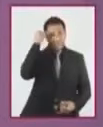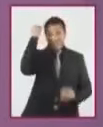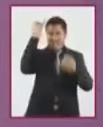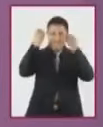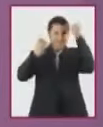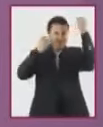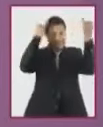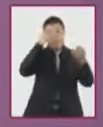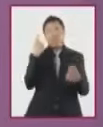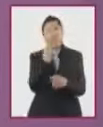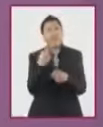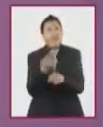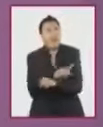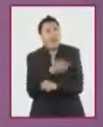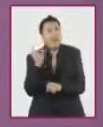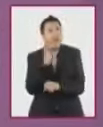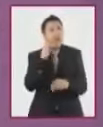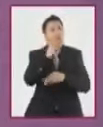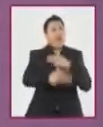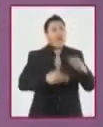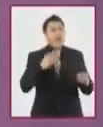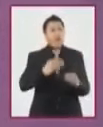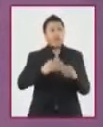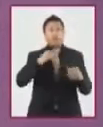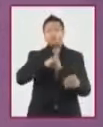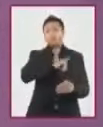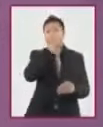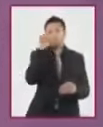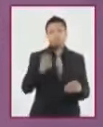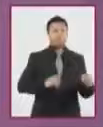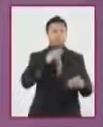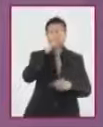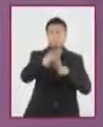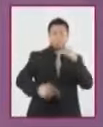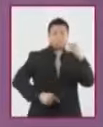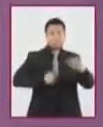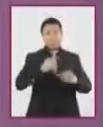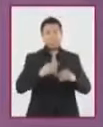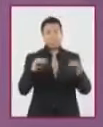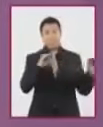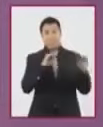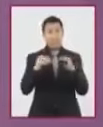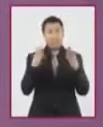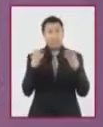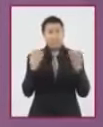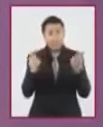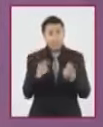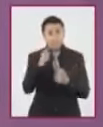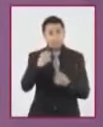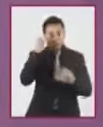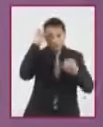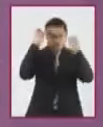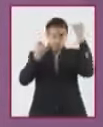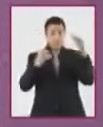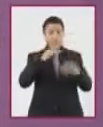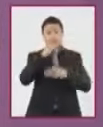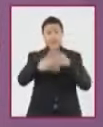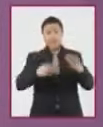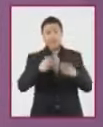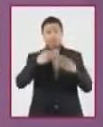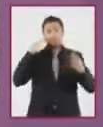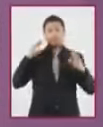Imagínate, ¿qué pasaría si nuestro planeta no girara? Si no existiera el movimiento, ¿te imaginas un mundo